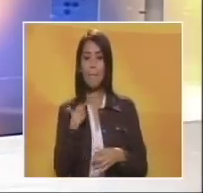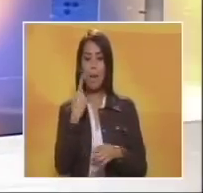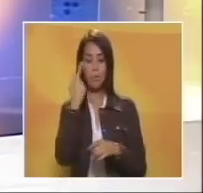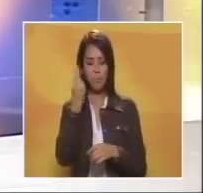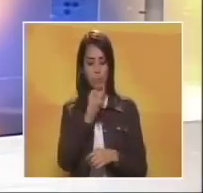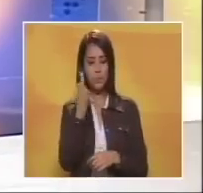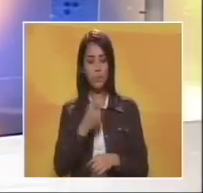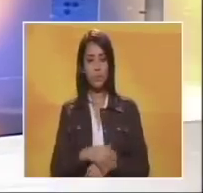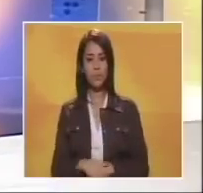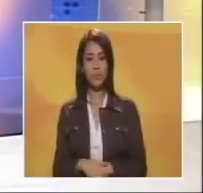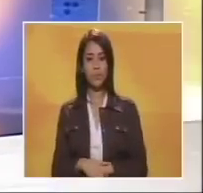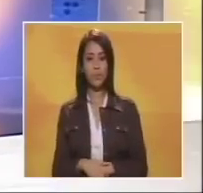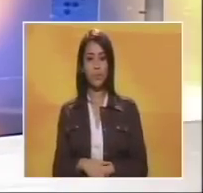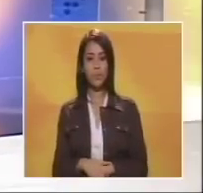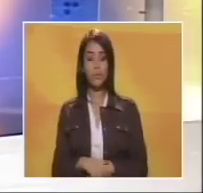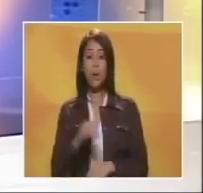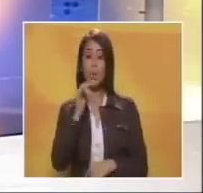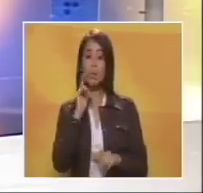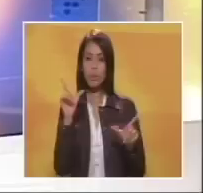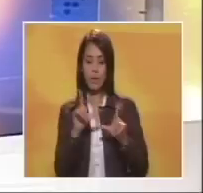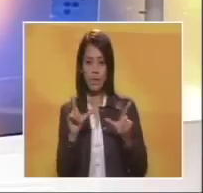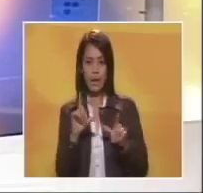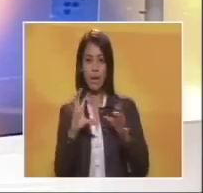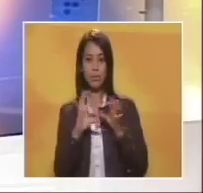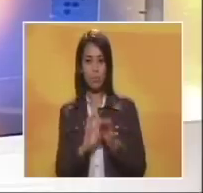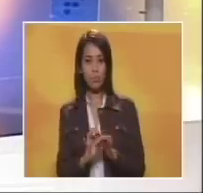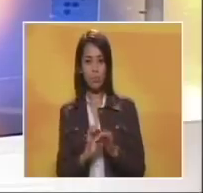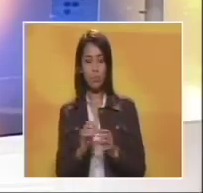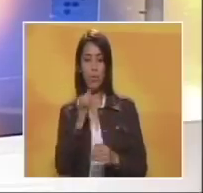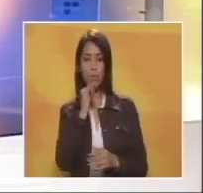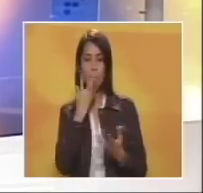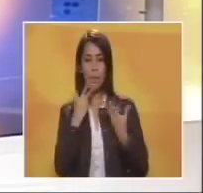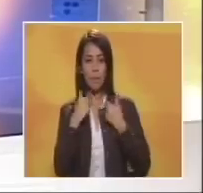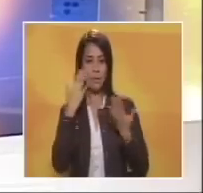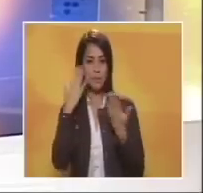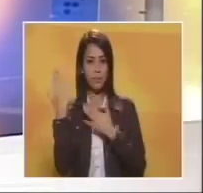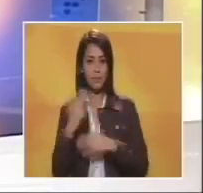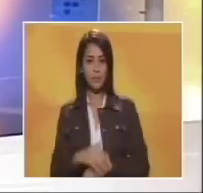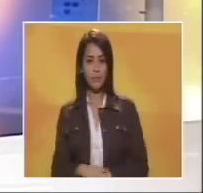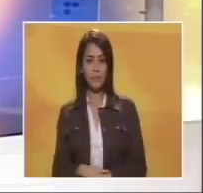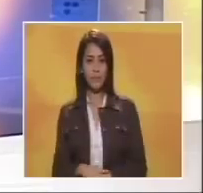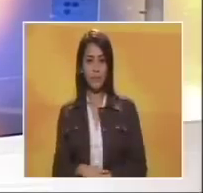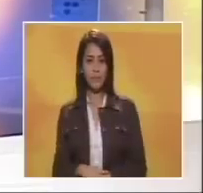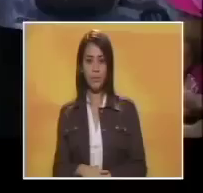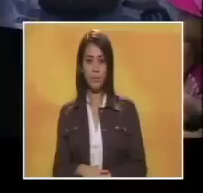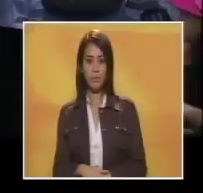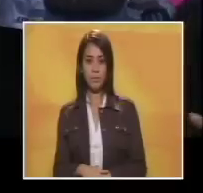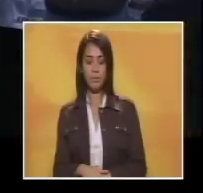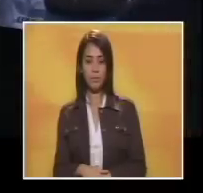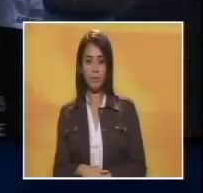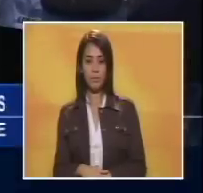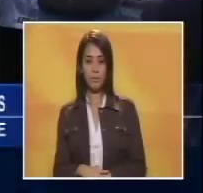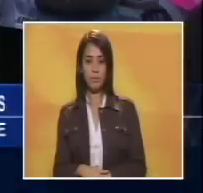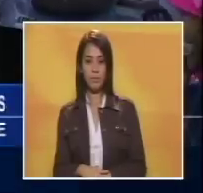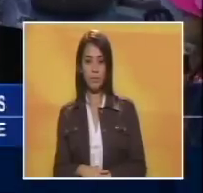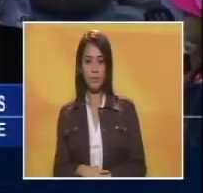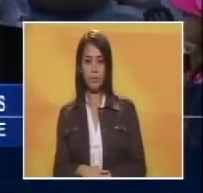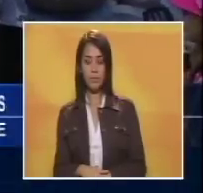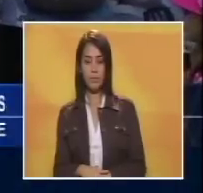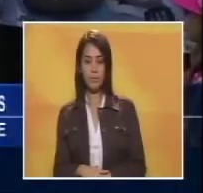Jacqueline Rodas, de nuestro canal aliado de Ecuavisa, nos trae más detalles en el siguiente informe.